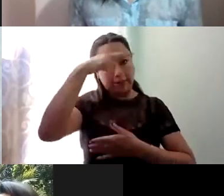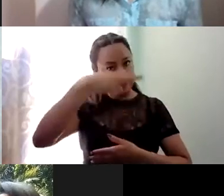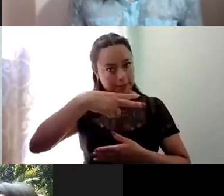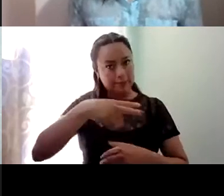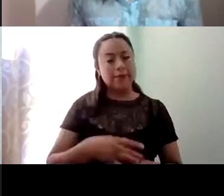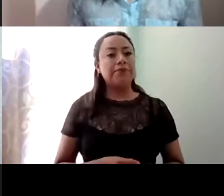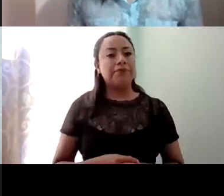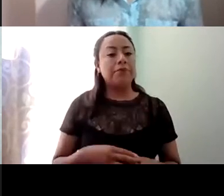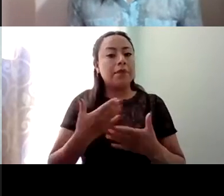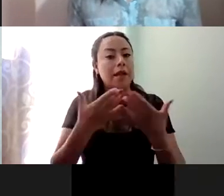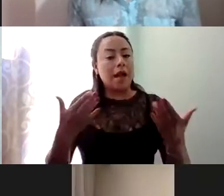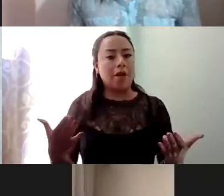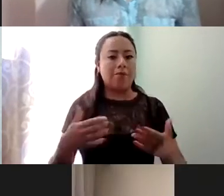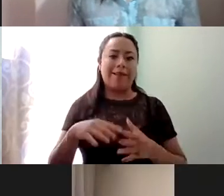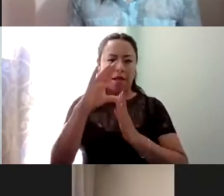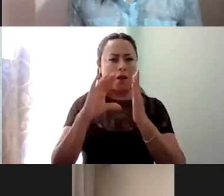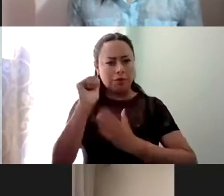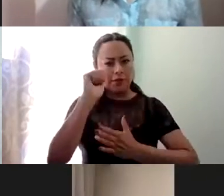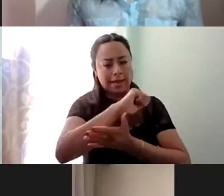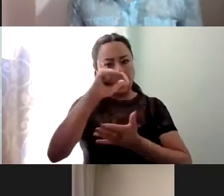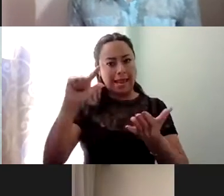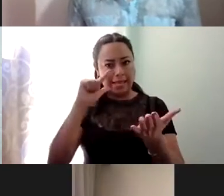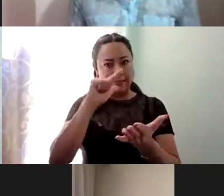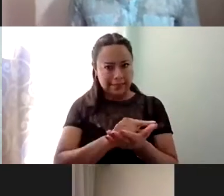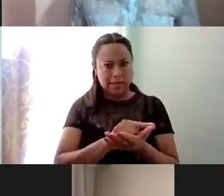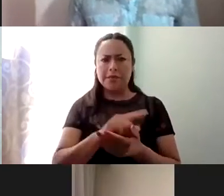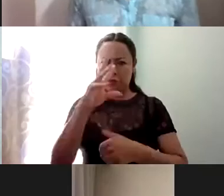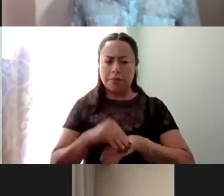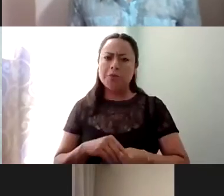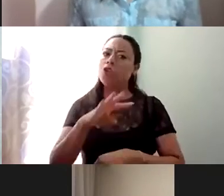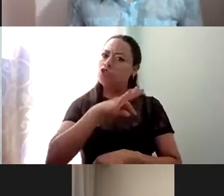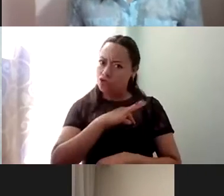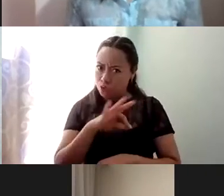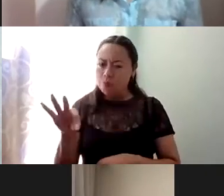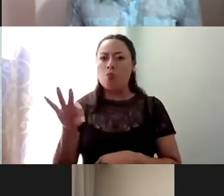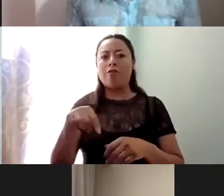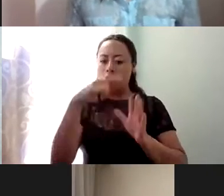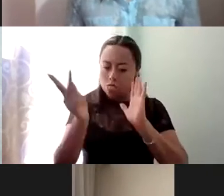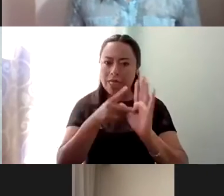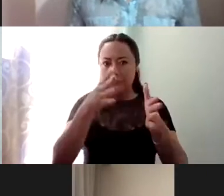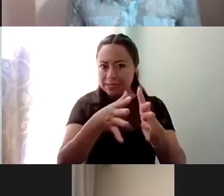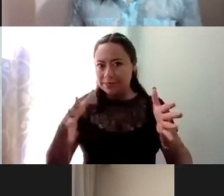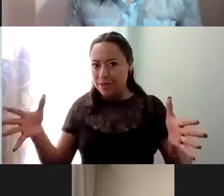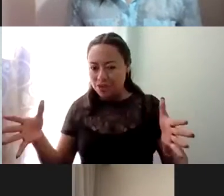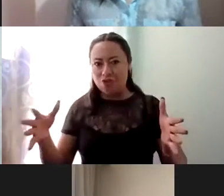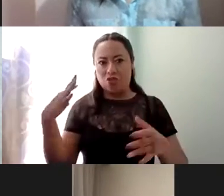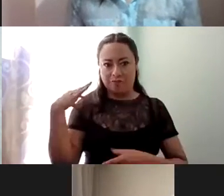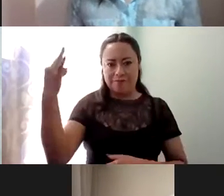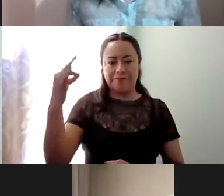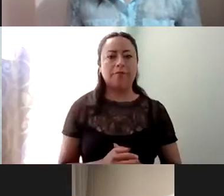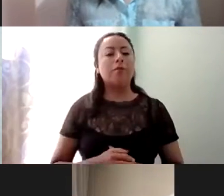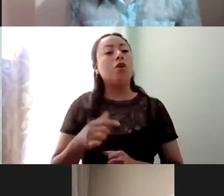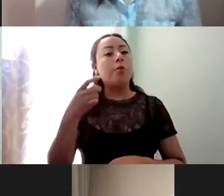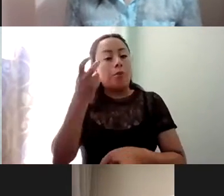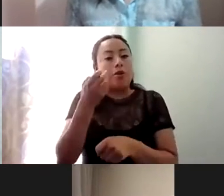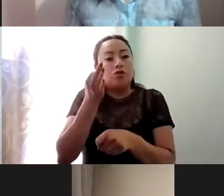permiten, puedo buscar por un periodo más la reelección. Entonces, el día de hoy me encuentro hasta aquí para exponerles mis razones del por qué me gustaría